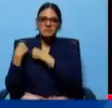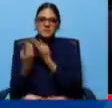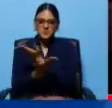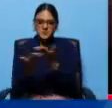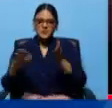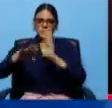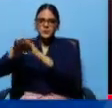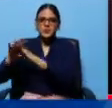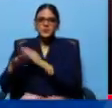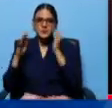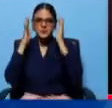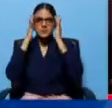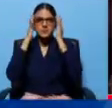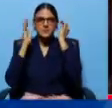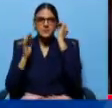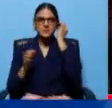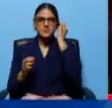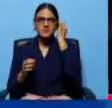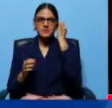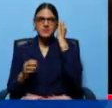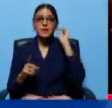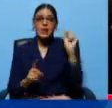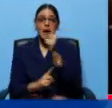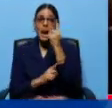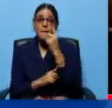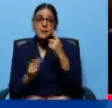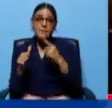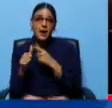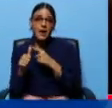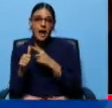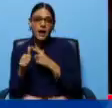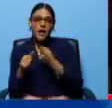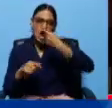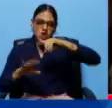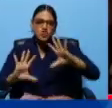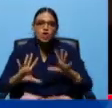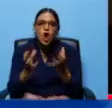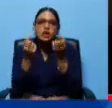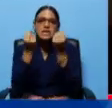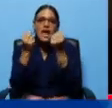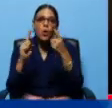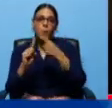Gabriela. La primera... Recuperación,